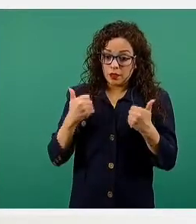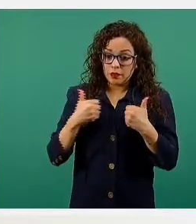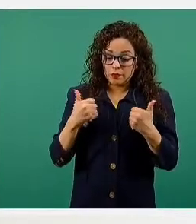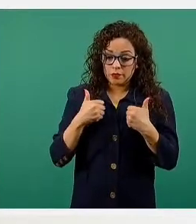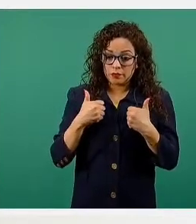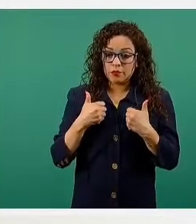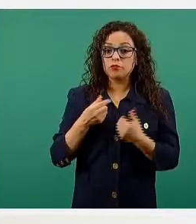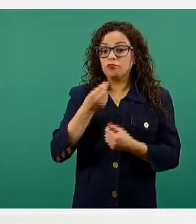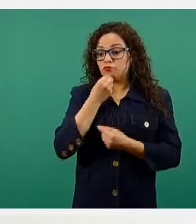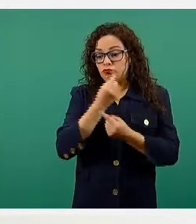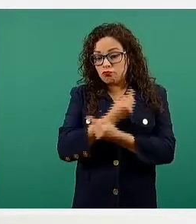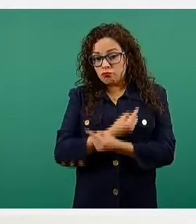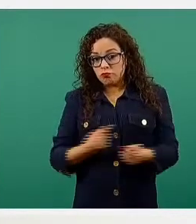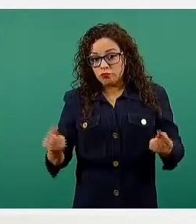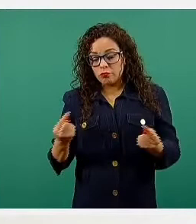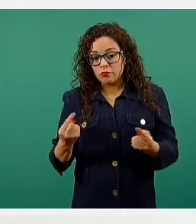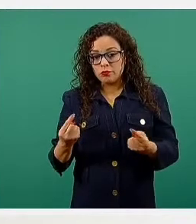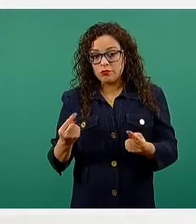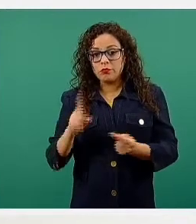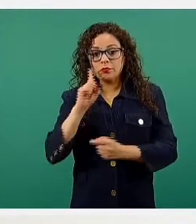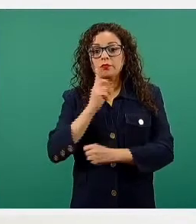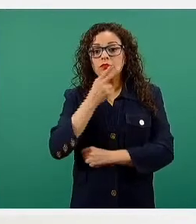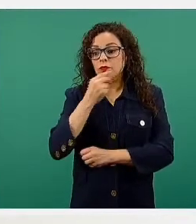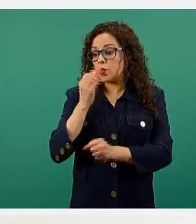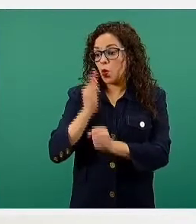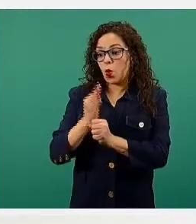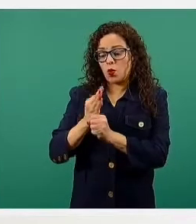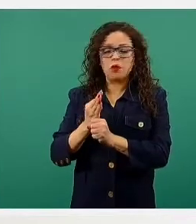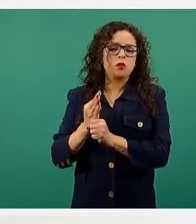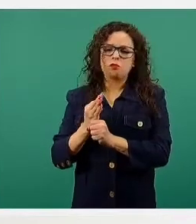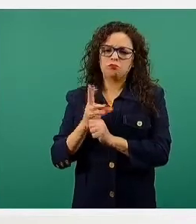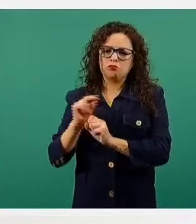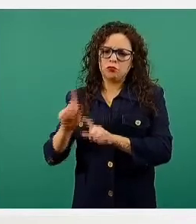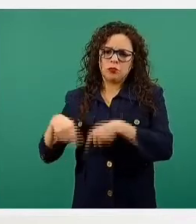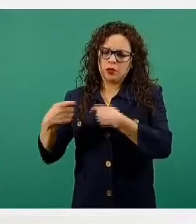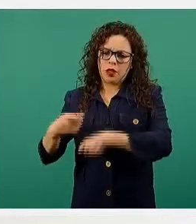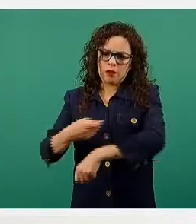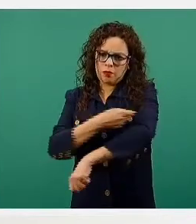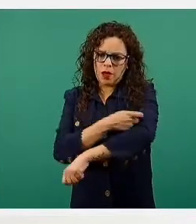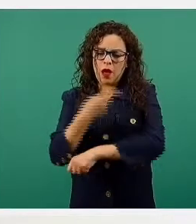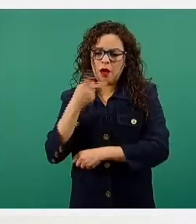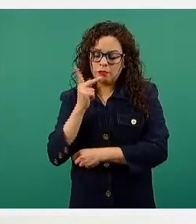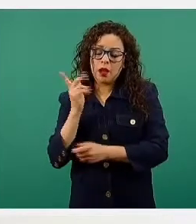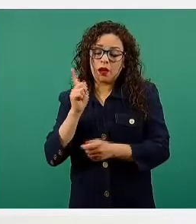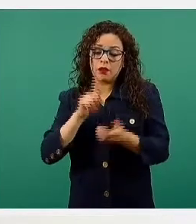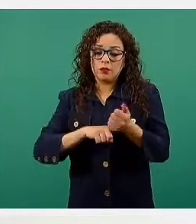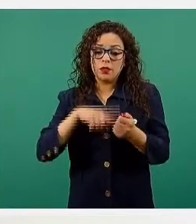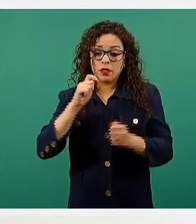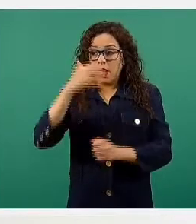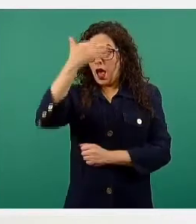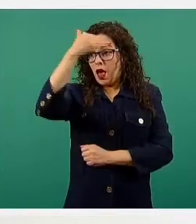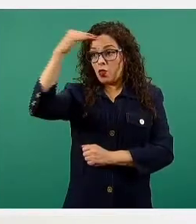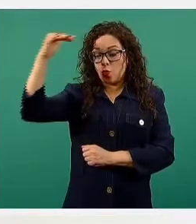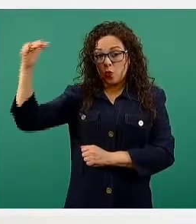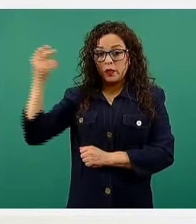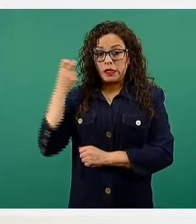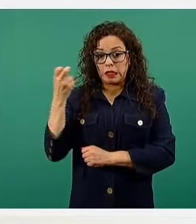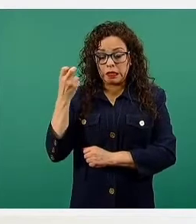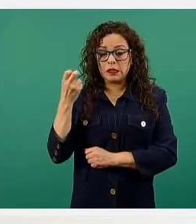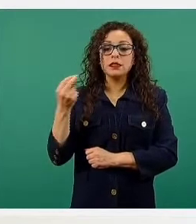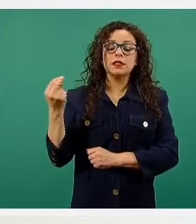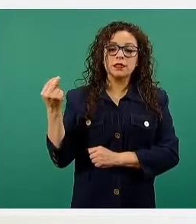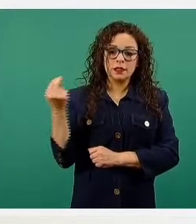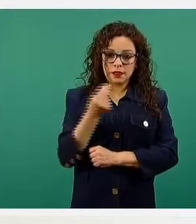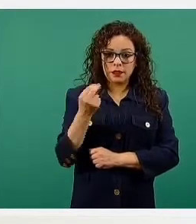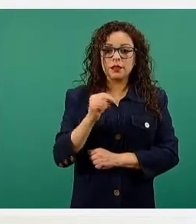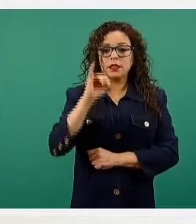y niñas y niños, que no son elegibles en este momento para ser vacunadas. De modo que la población adulta, que es la población que